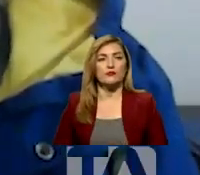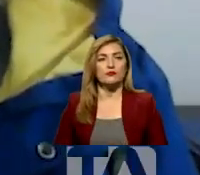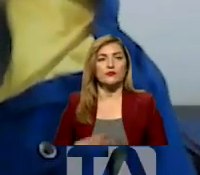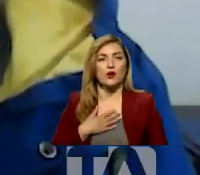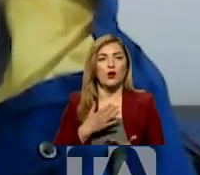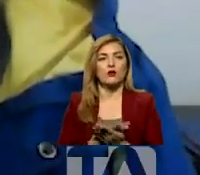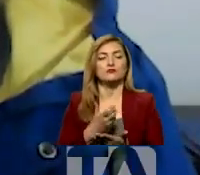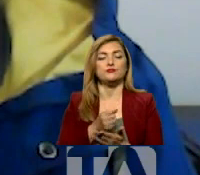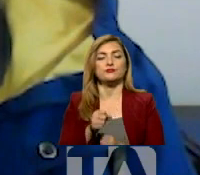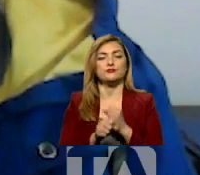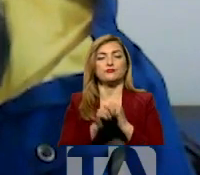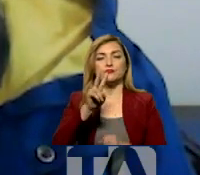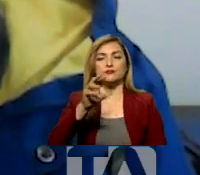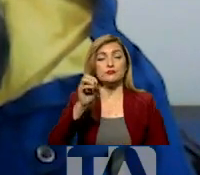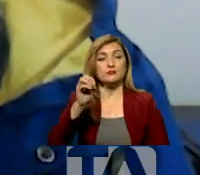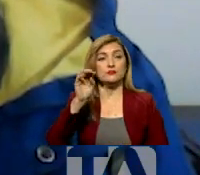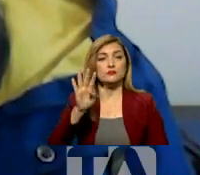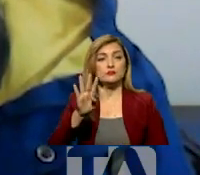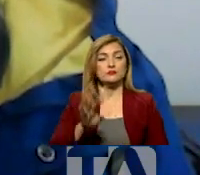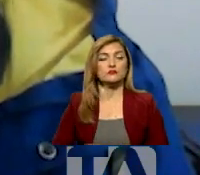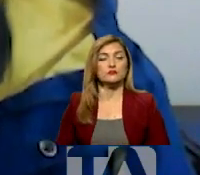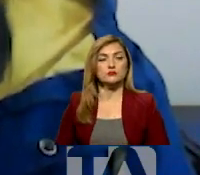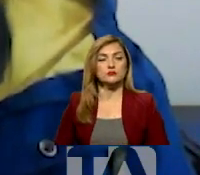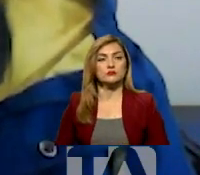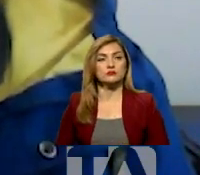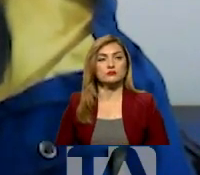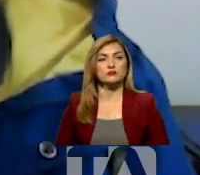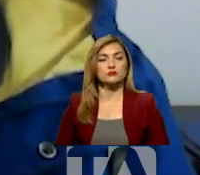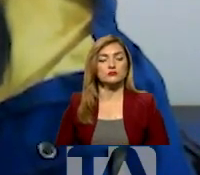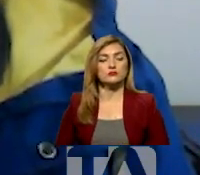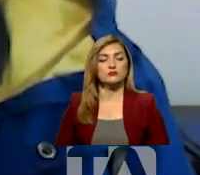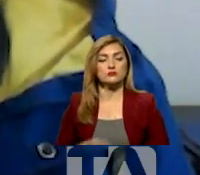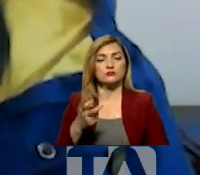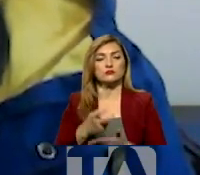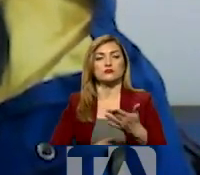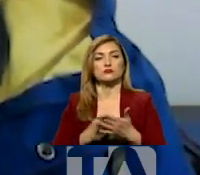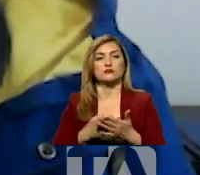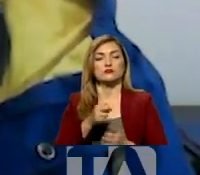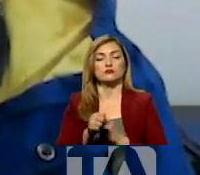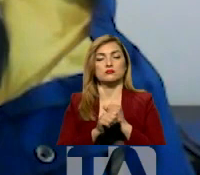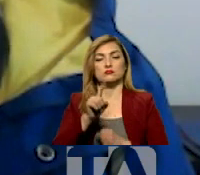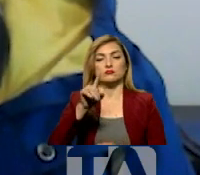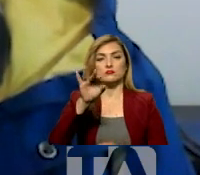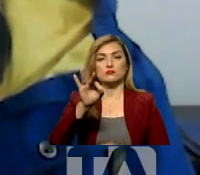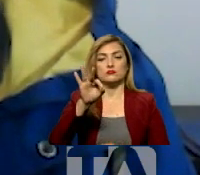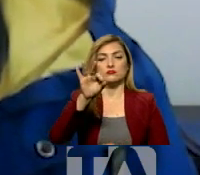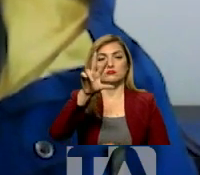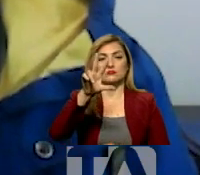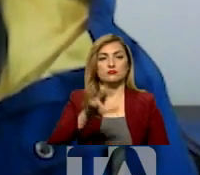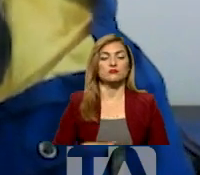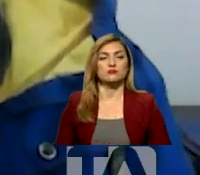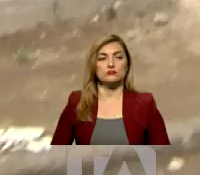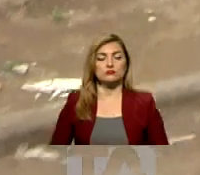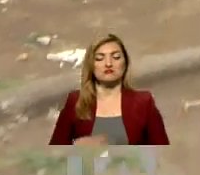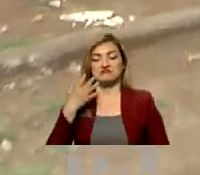propiedad esa en el 2004. Sí. La multa que le ponen es en el 93. Ya